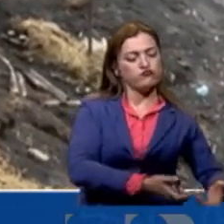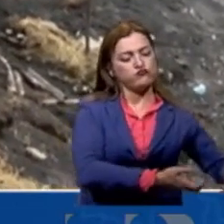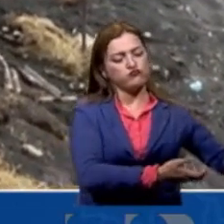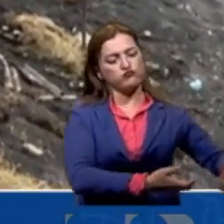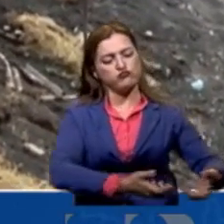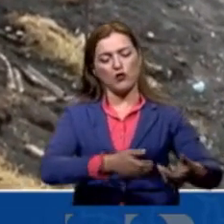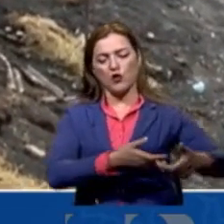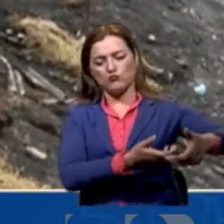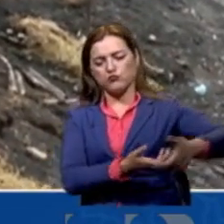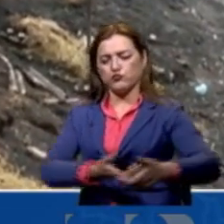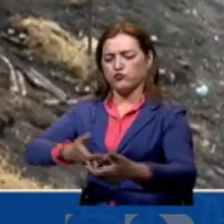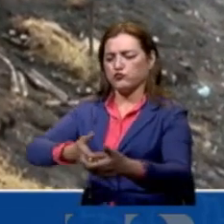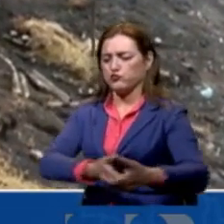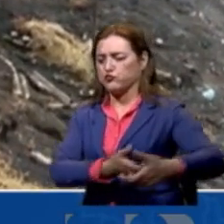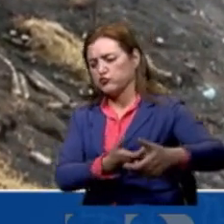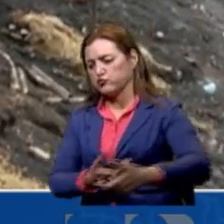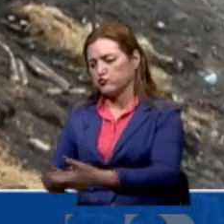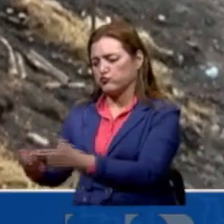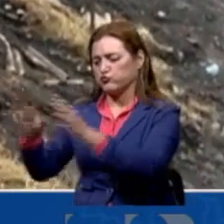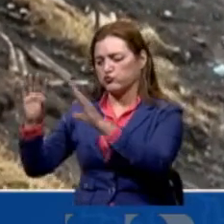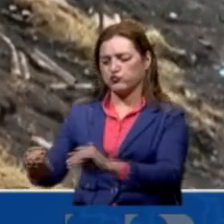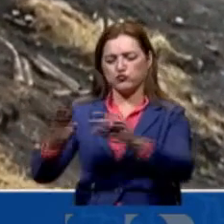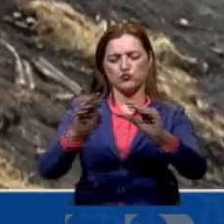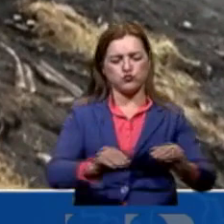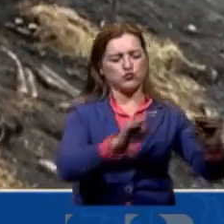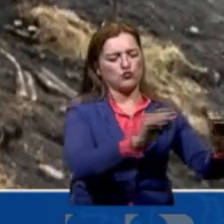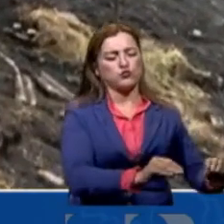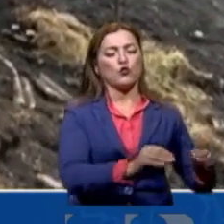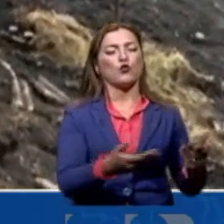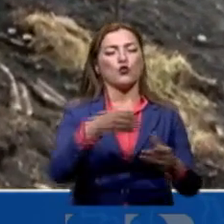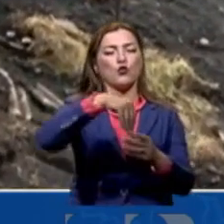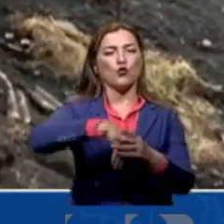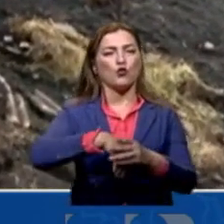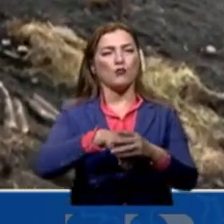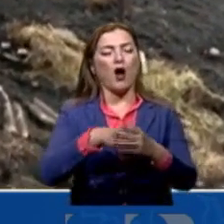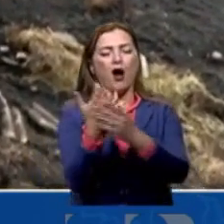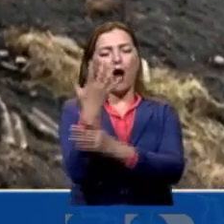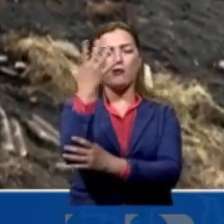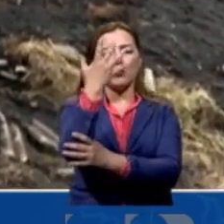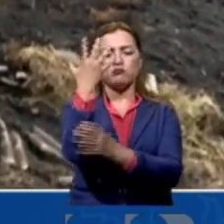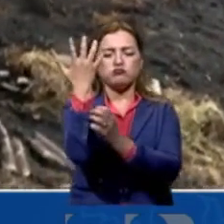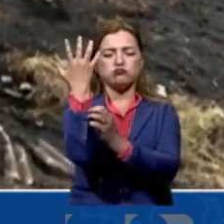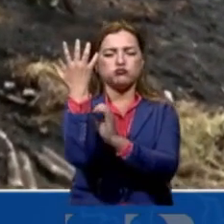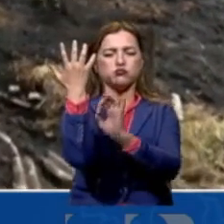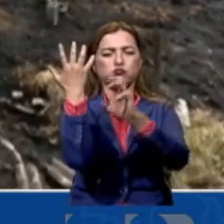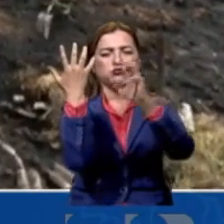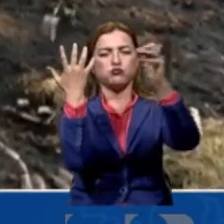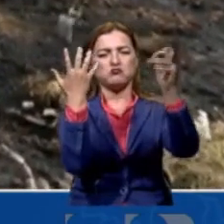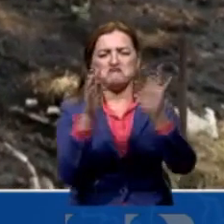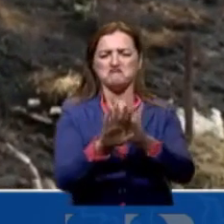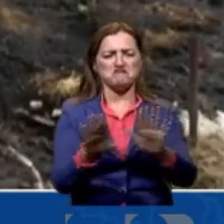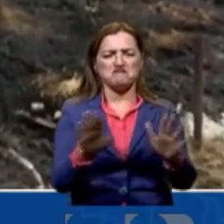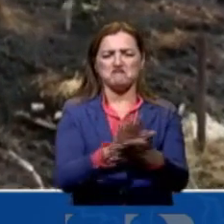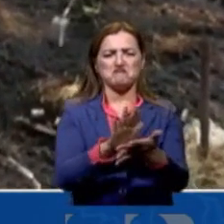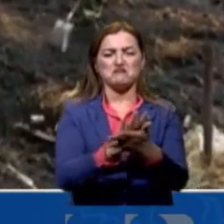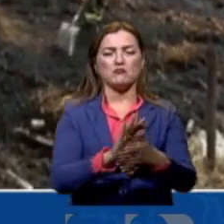tener inconvenientes de que se reactive. Pero como le mencionaba, son lugares que estaban en el interior, troncos que estaban humeantes, pero no tuvimos novedades de referente al